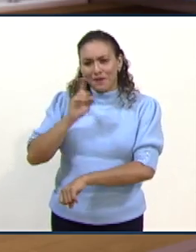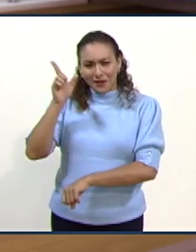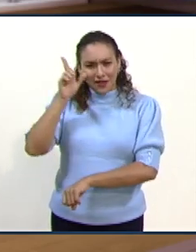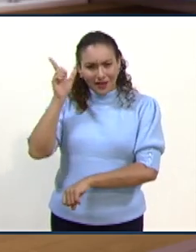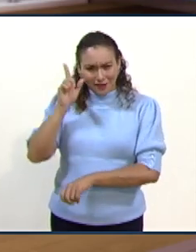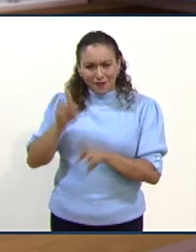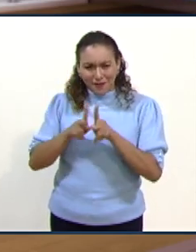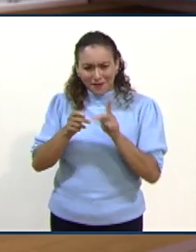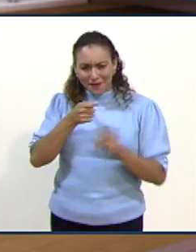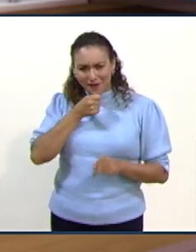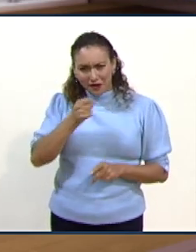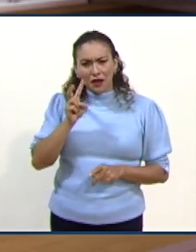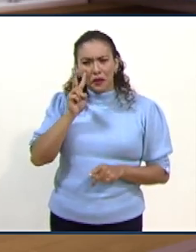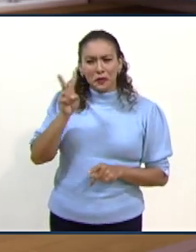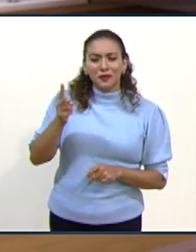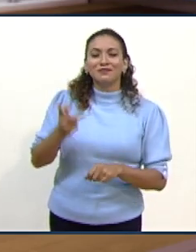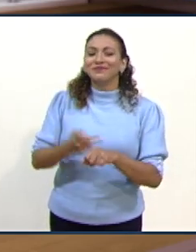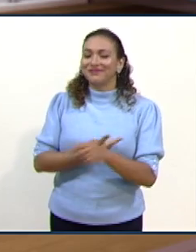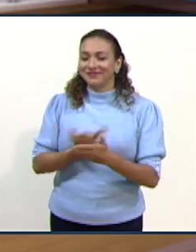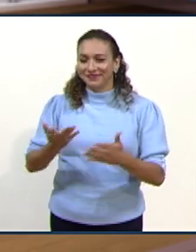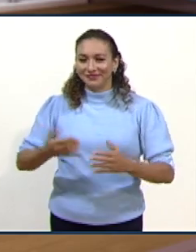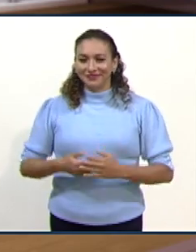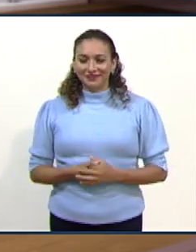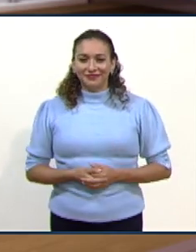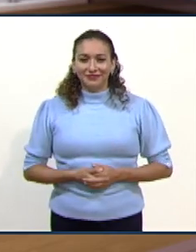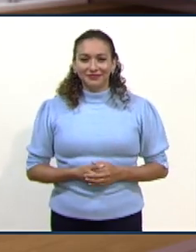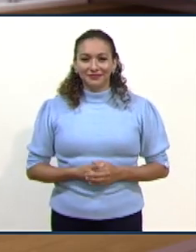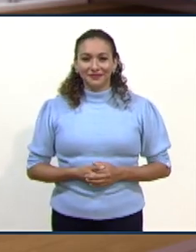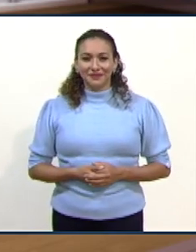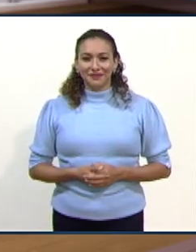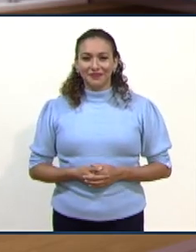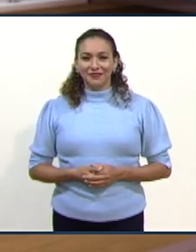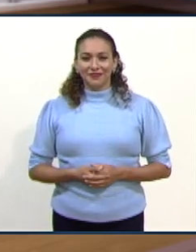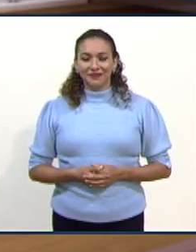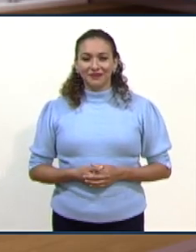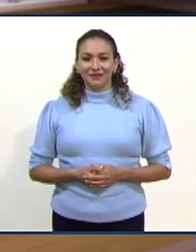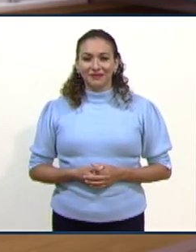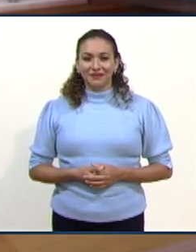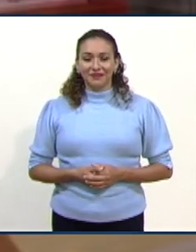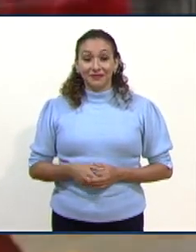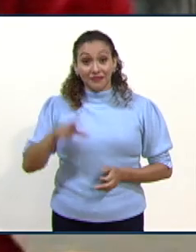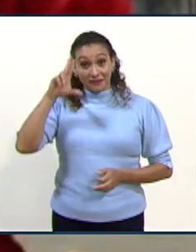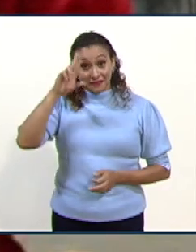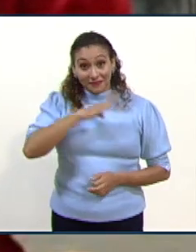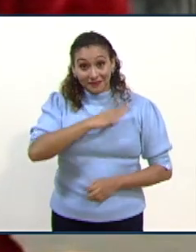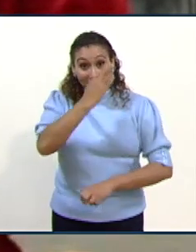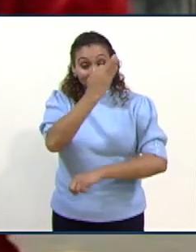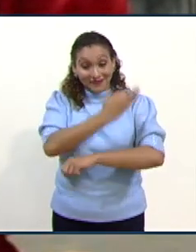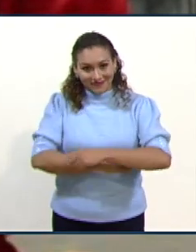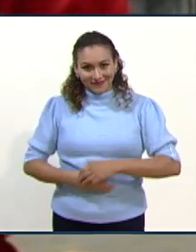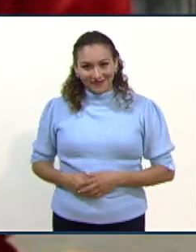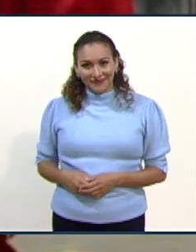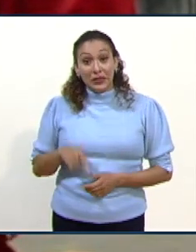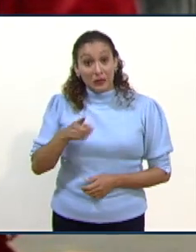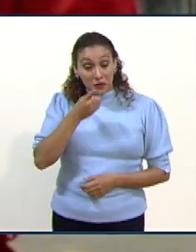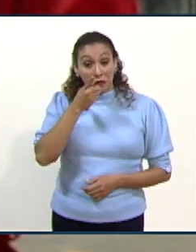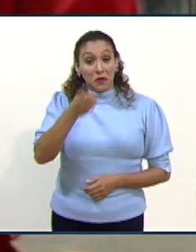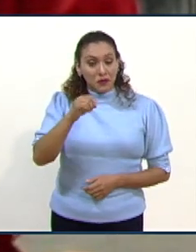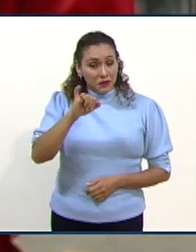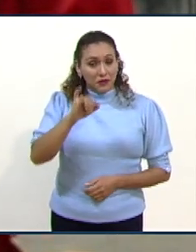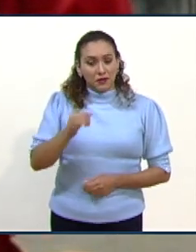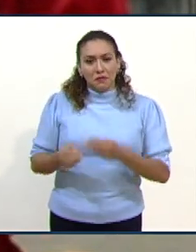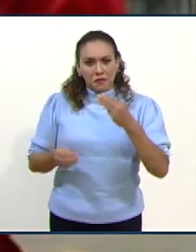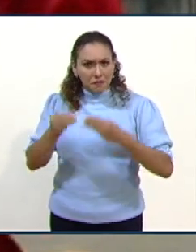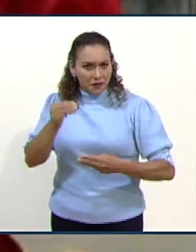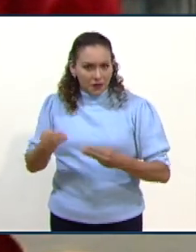los detalles. Adelante, Laura, te escuchamos. Muy buenas tardes. Como comentas, magistrados de